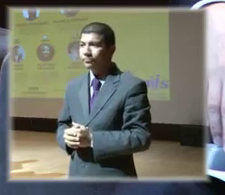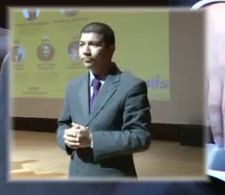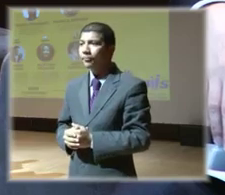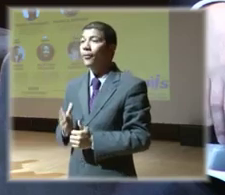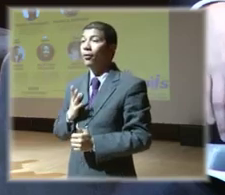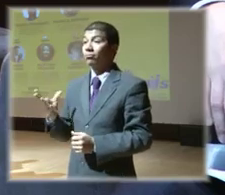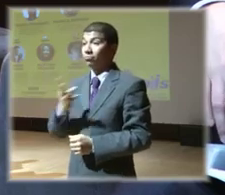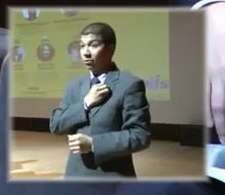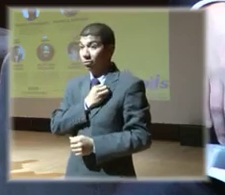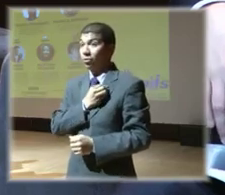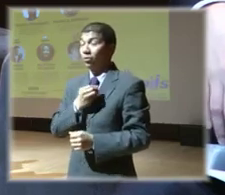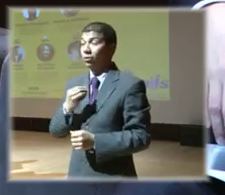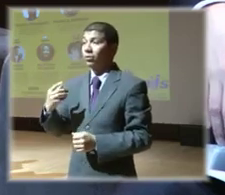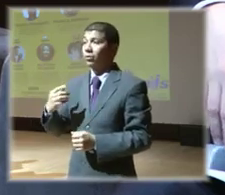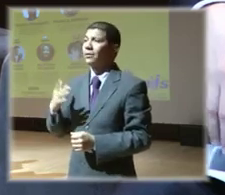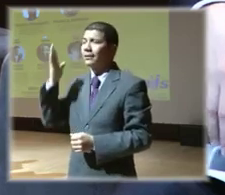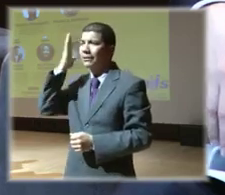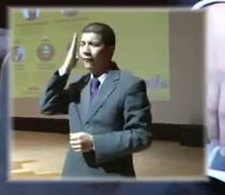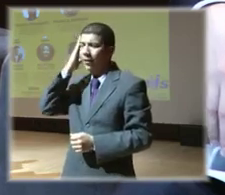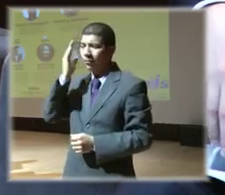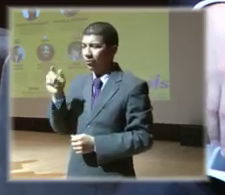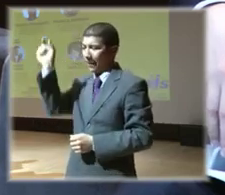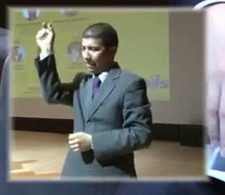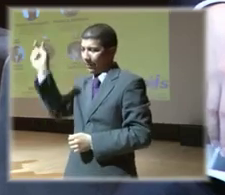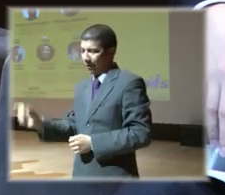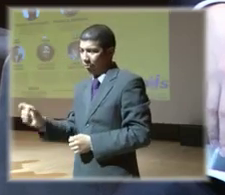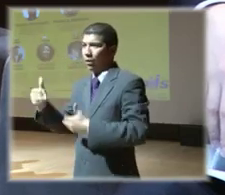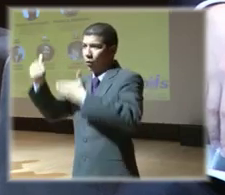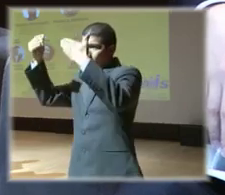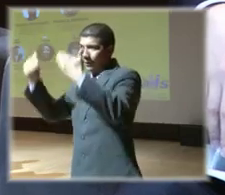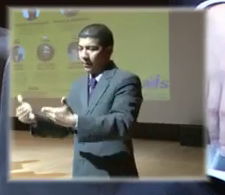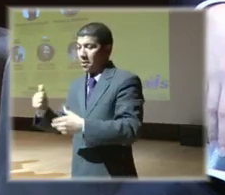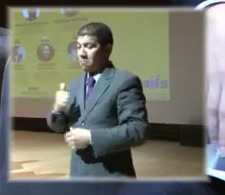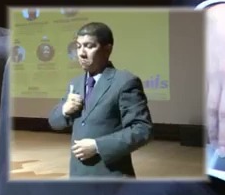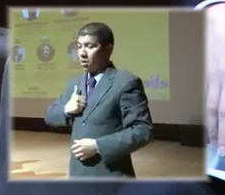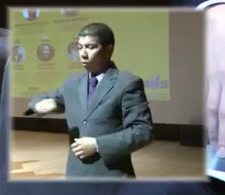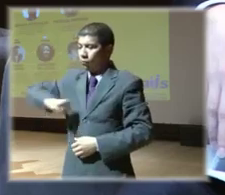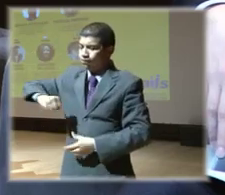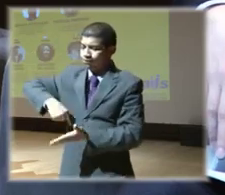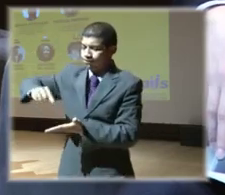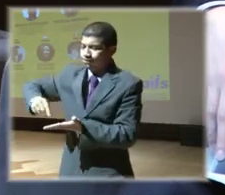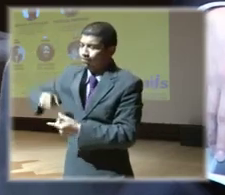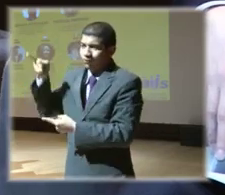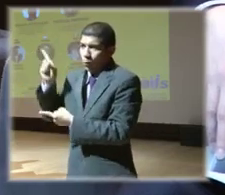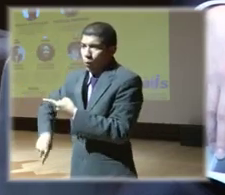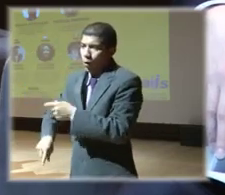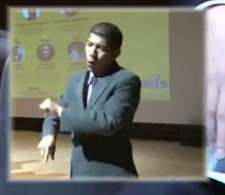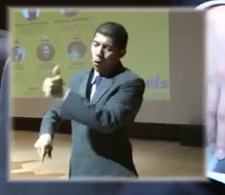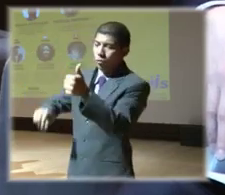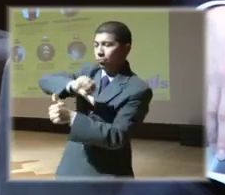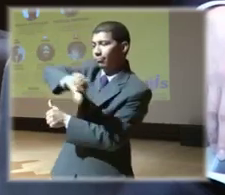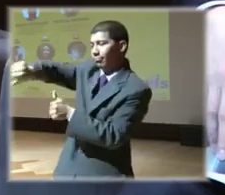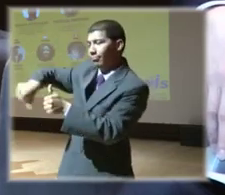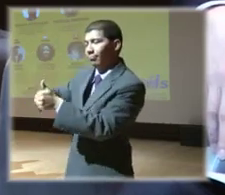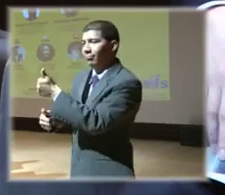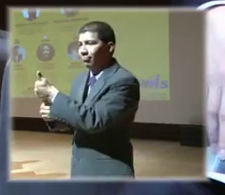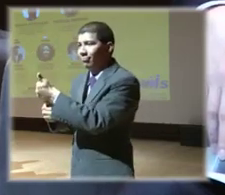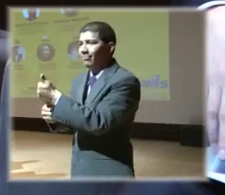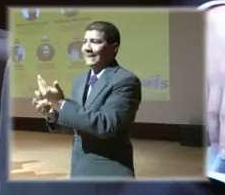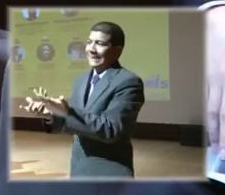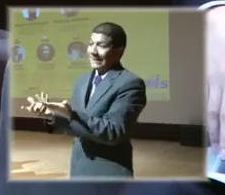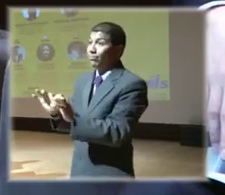nos muestra que el tema de la interdicción y la capacidad legal es un asunto que interesa a muchos sectores de la sociedad, sobre el que